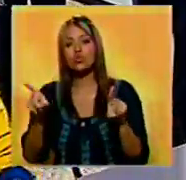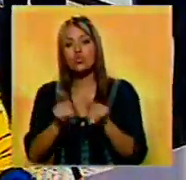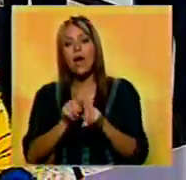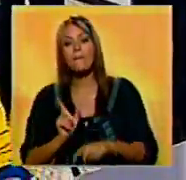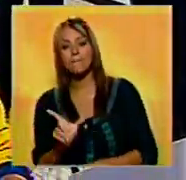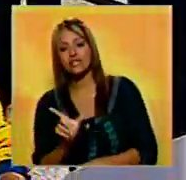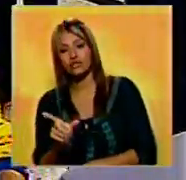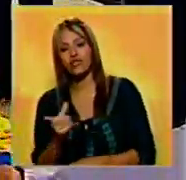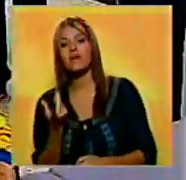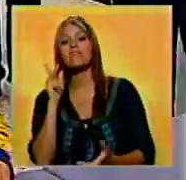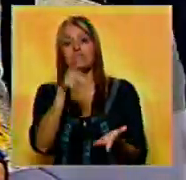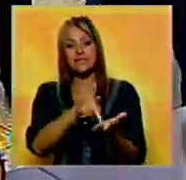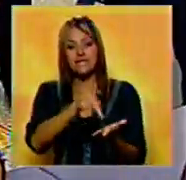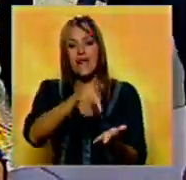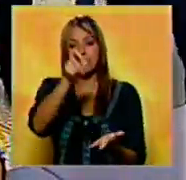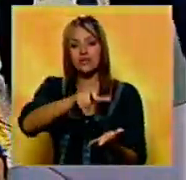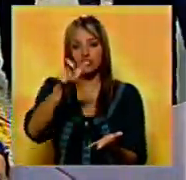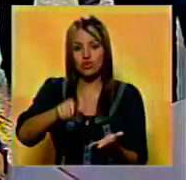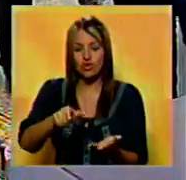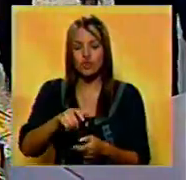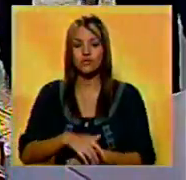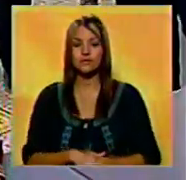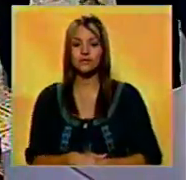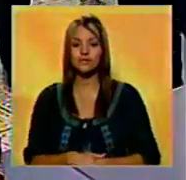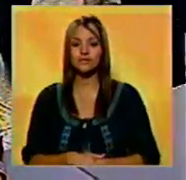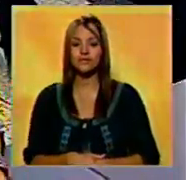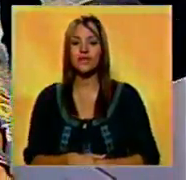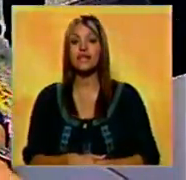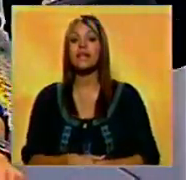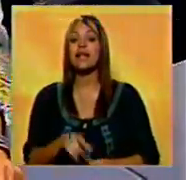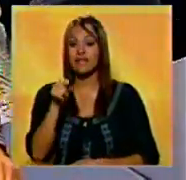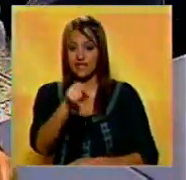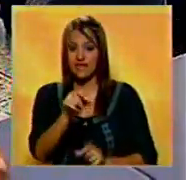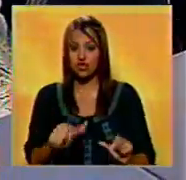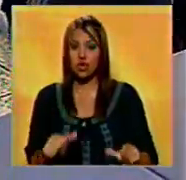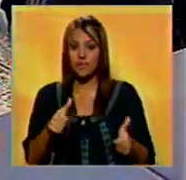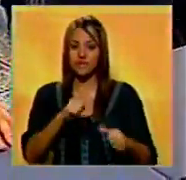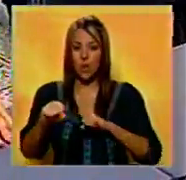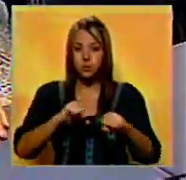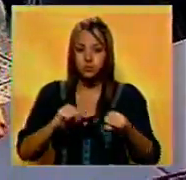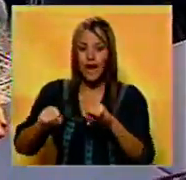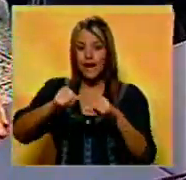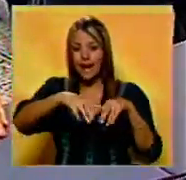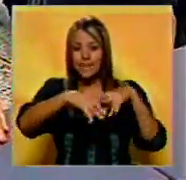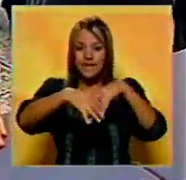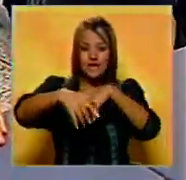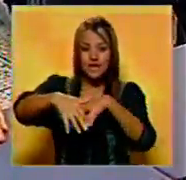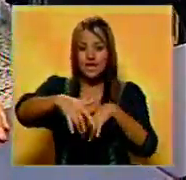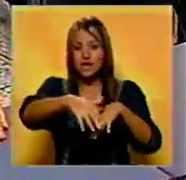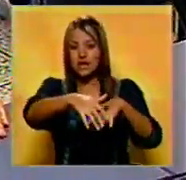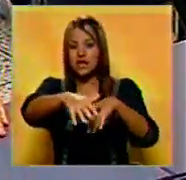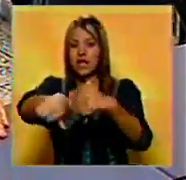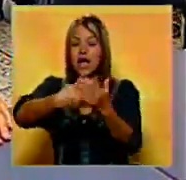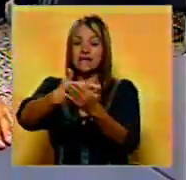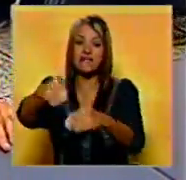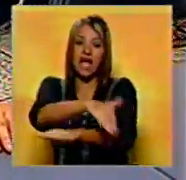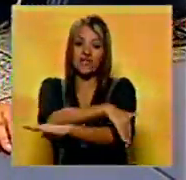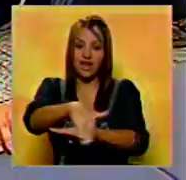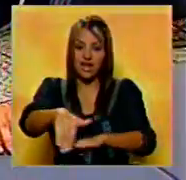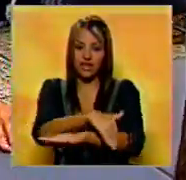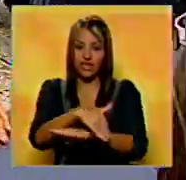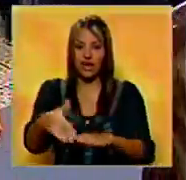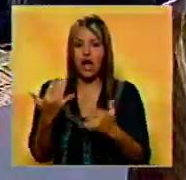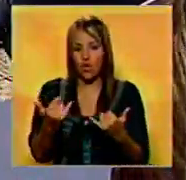Socialista Unido de Venezuela, y de allí realizaron una caminata hasta la avenida Lecuna